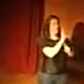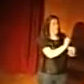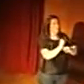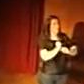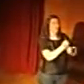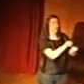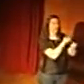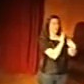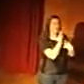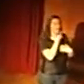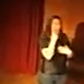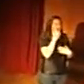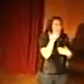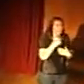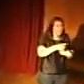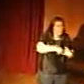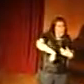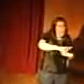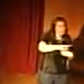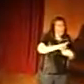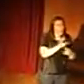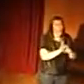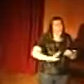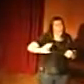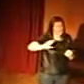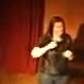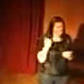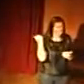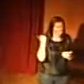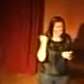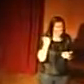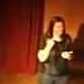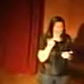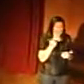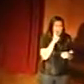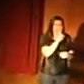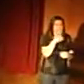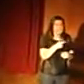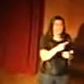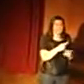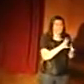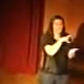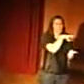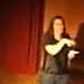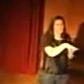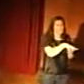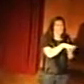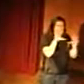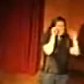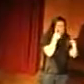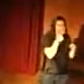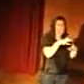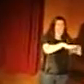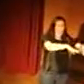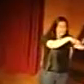fíjense Cómo era la plaza de oriente antes de su remodelación aquí asoma el cuartel de la montaña eh Y aquí el monasterio de la